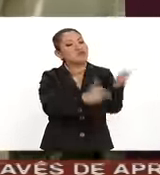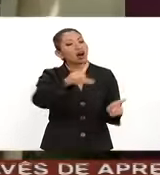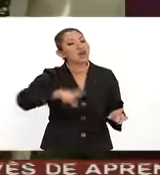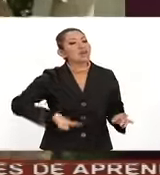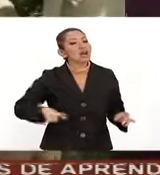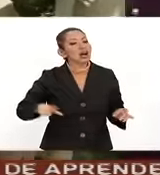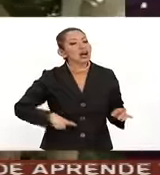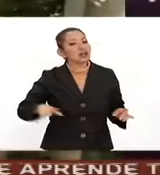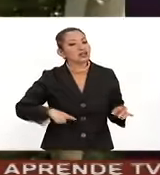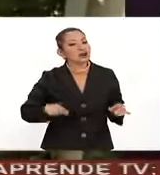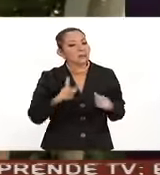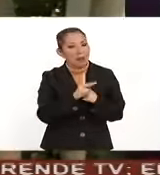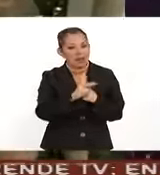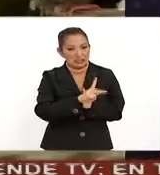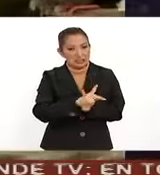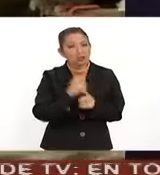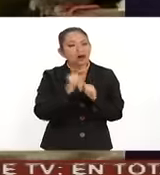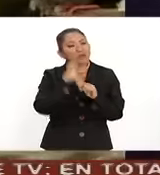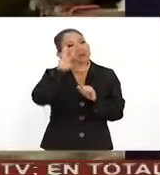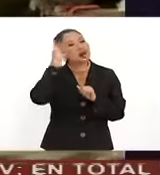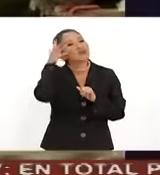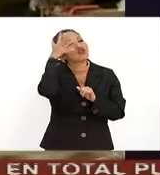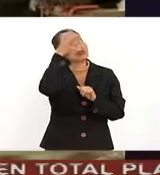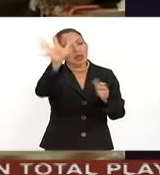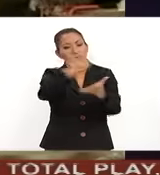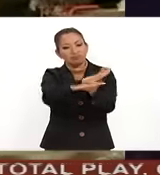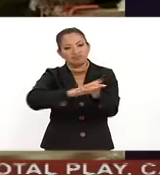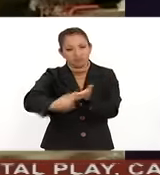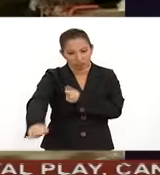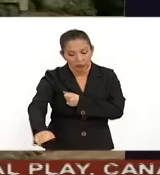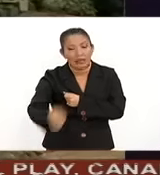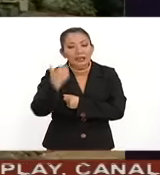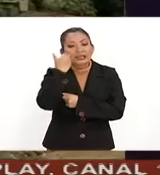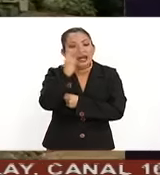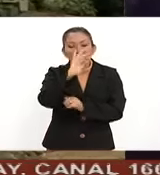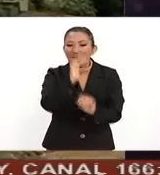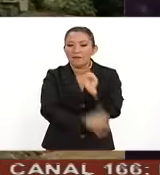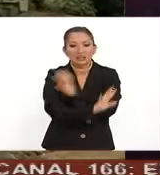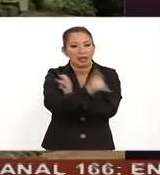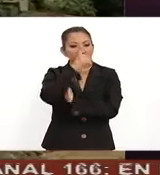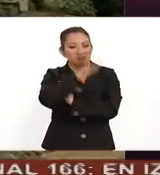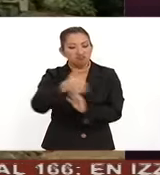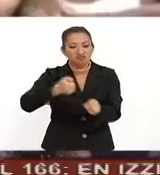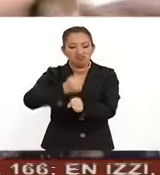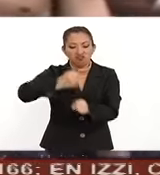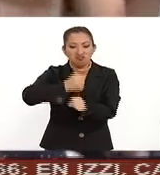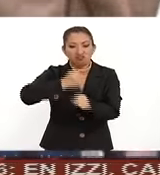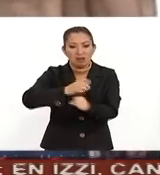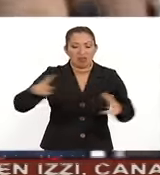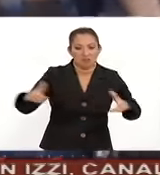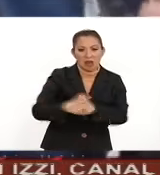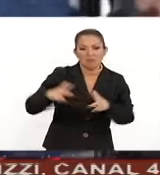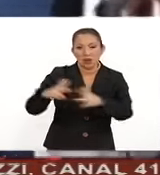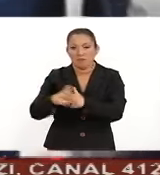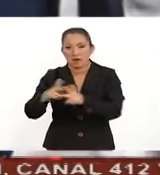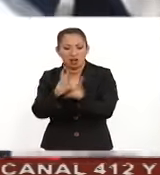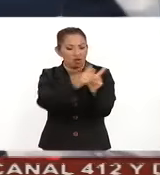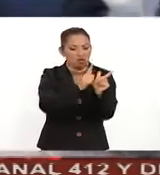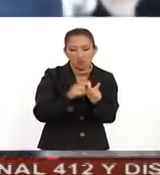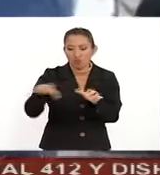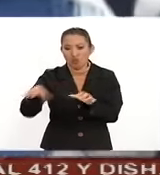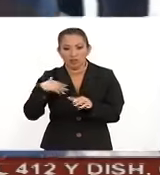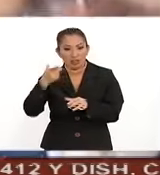de este país centroamericano con miras a desarticularse. Buscan terminar con la violencia que representan los enfrentamientos entre estos grupos